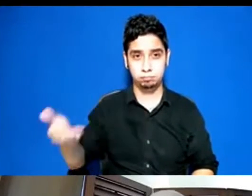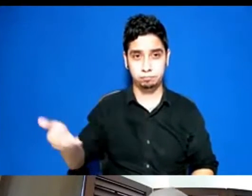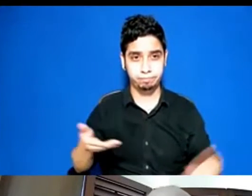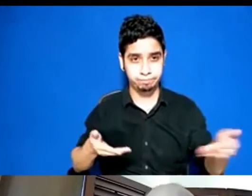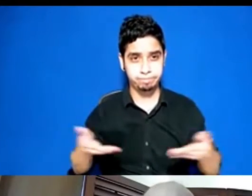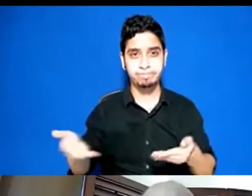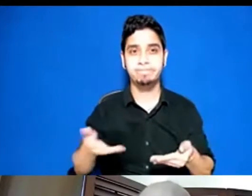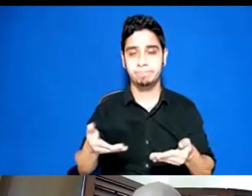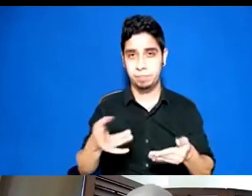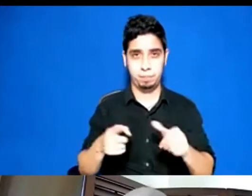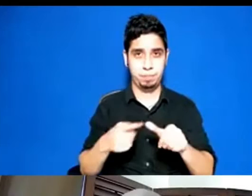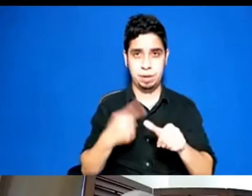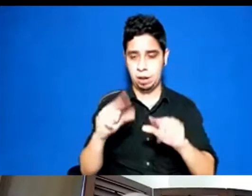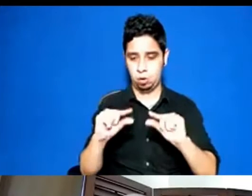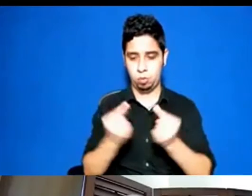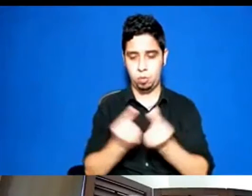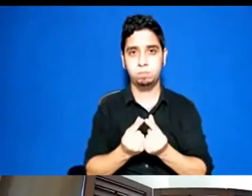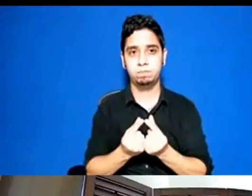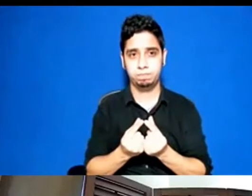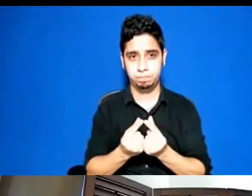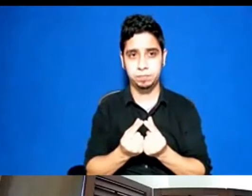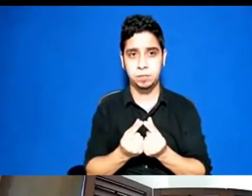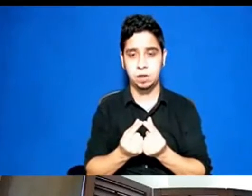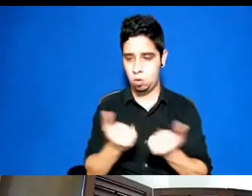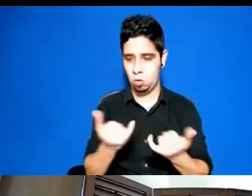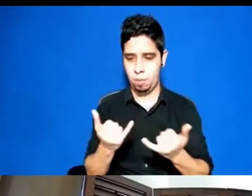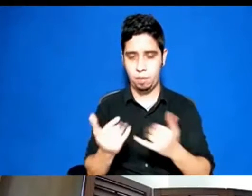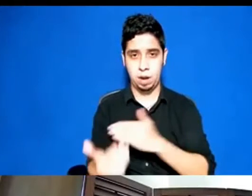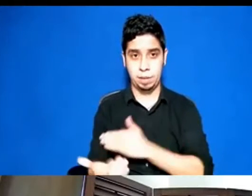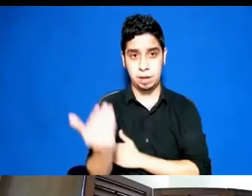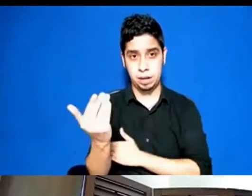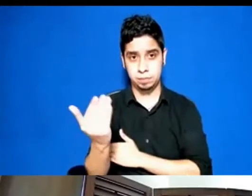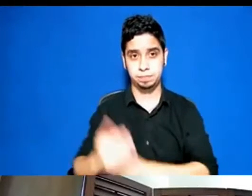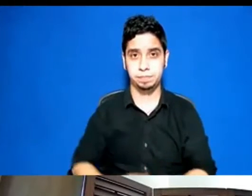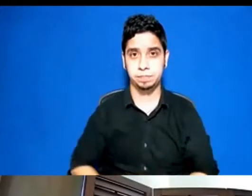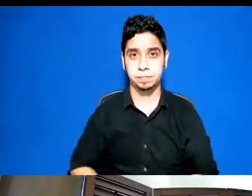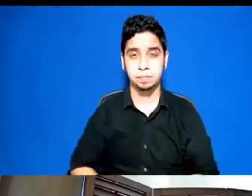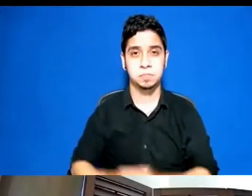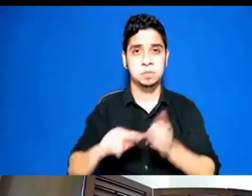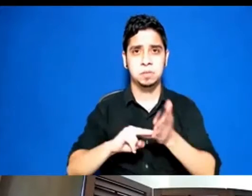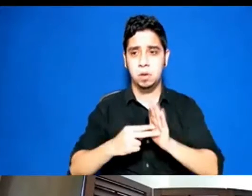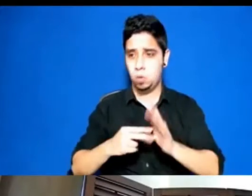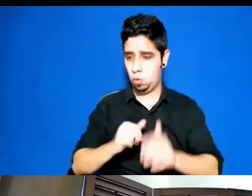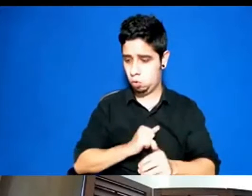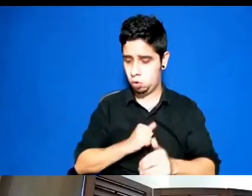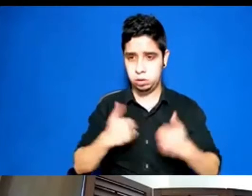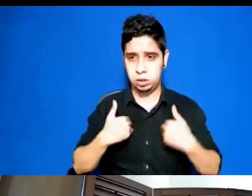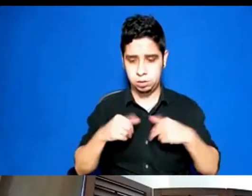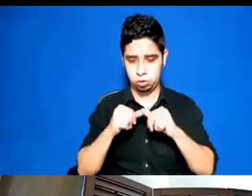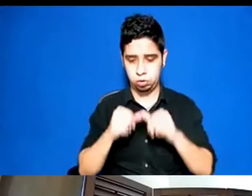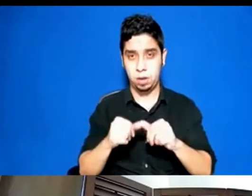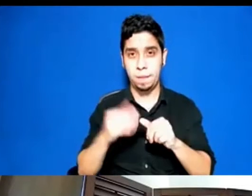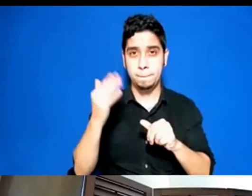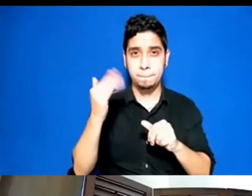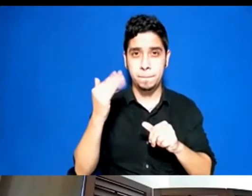al primer grupo de voluntarios esta mañana. Así que pues mira, uno tiene que seguir, porque